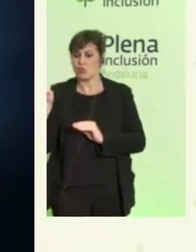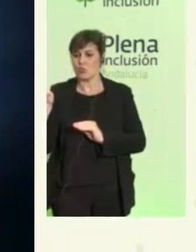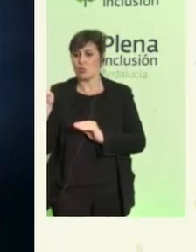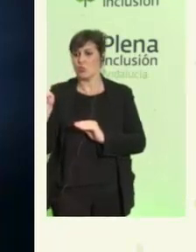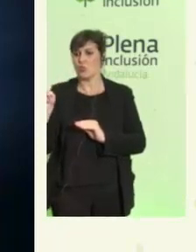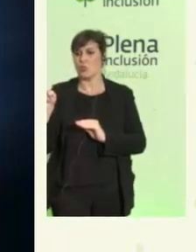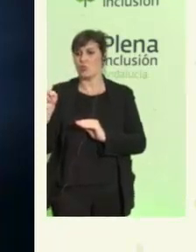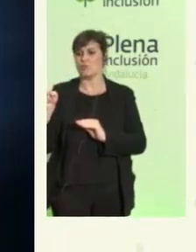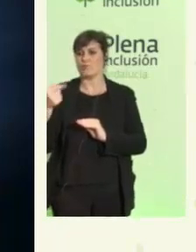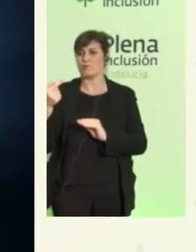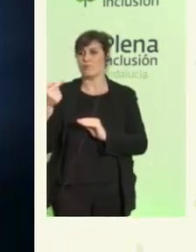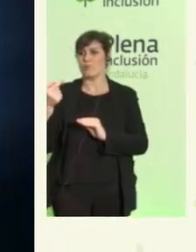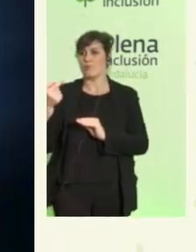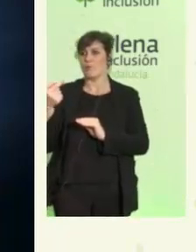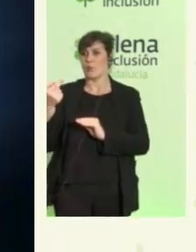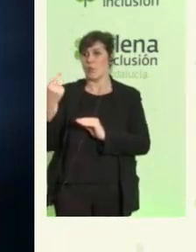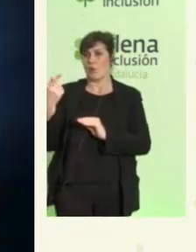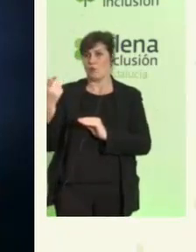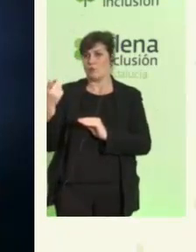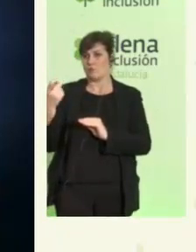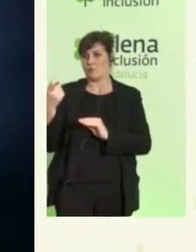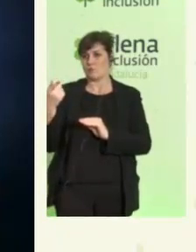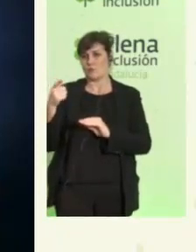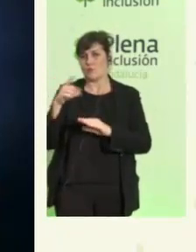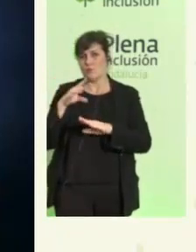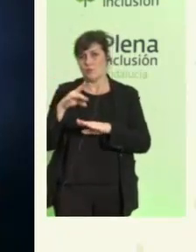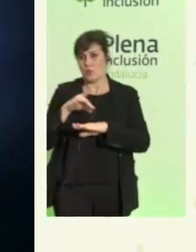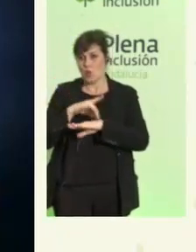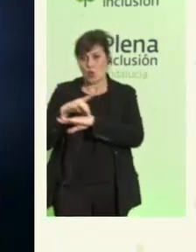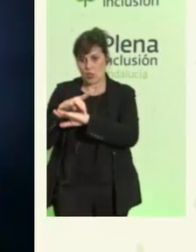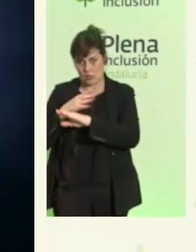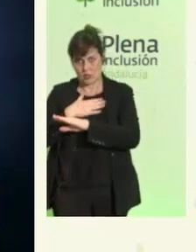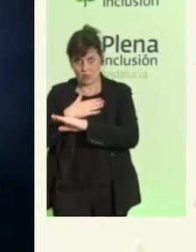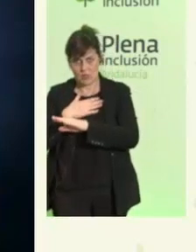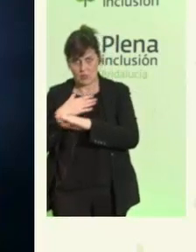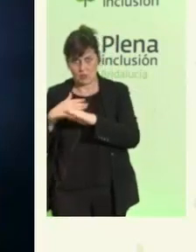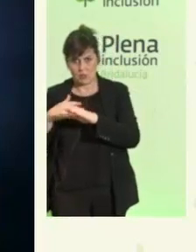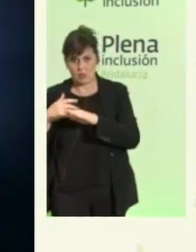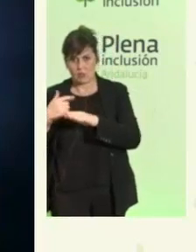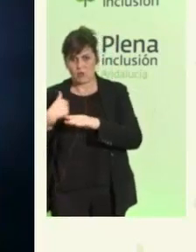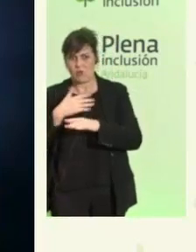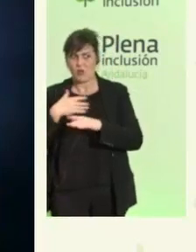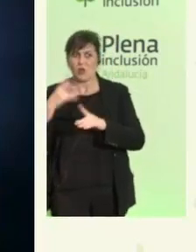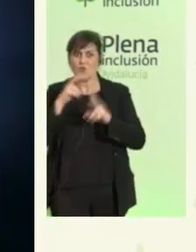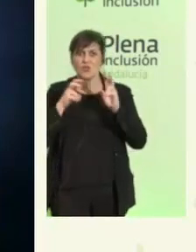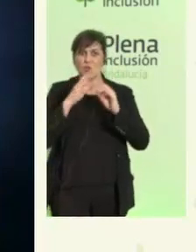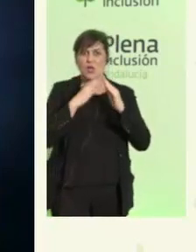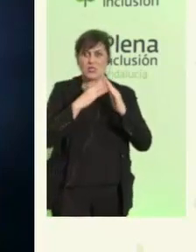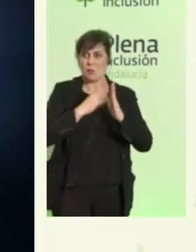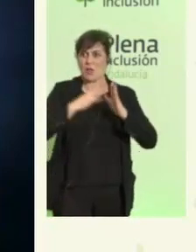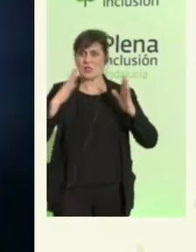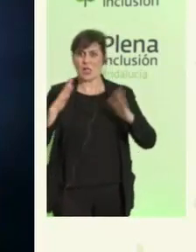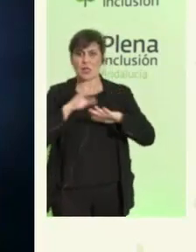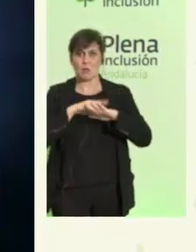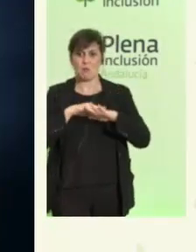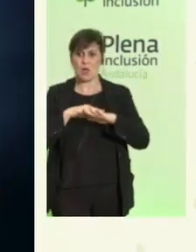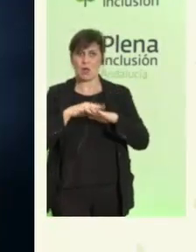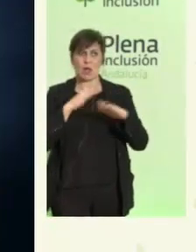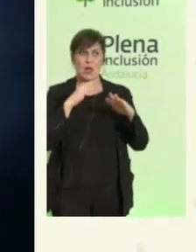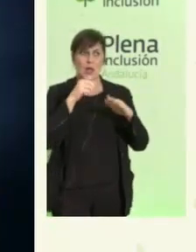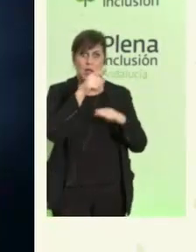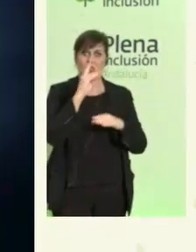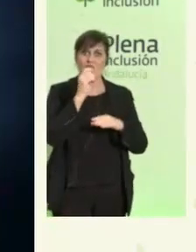como líder o como... de la agencia que trabaja para mí, que me ayudes a encontrar una casa más grande para que Dana y sus niños puedan seguir viviendo